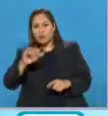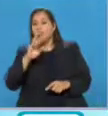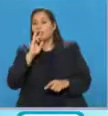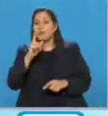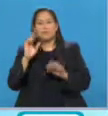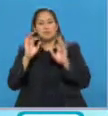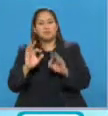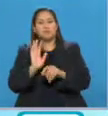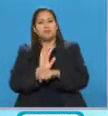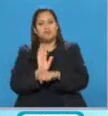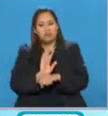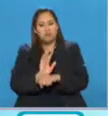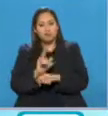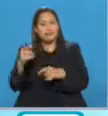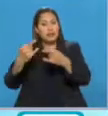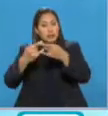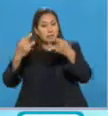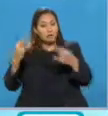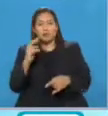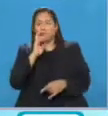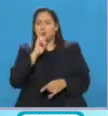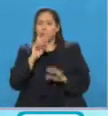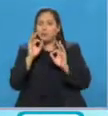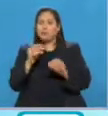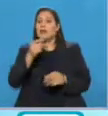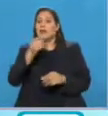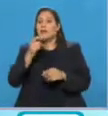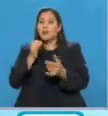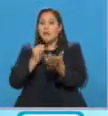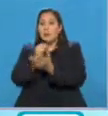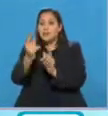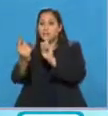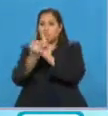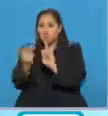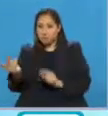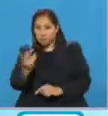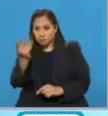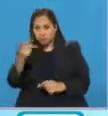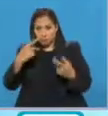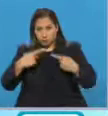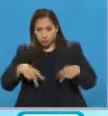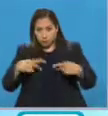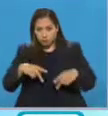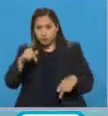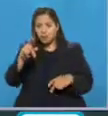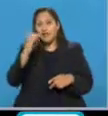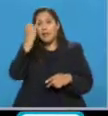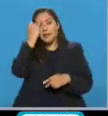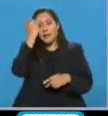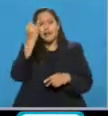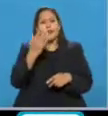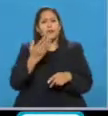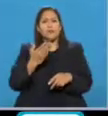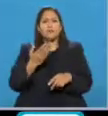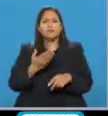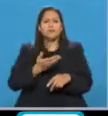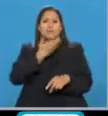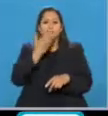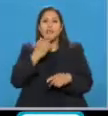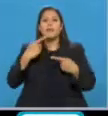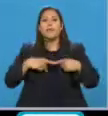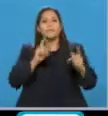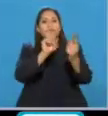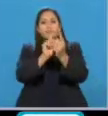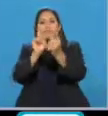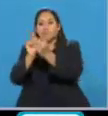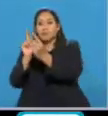documentalistas de este país, en el que decide entrevistar un documental, digamos, en idea muy común, que es entrevistar gente.